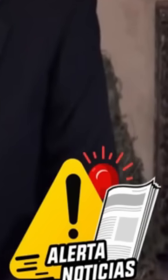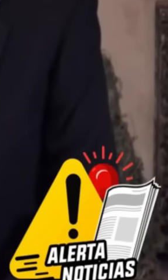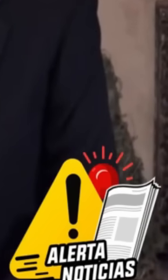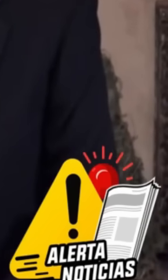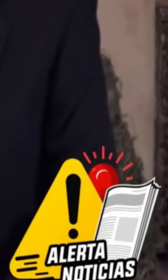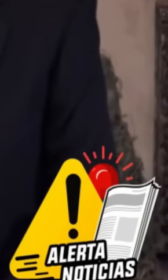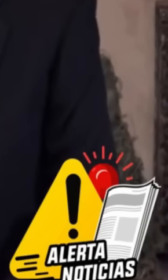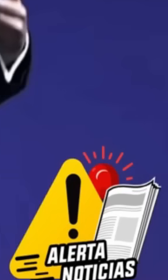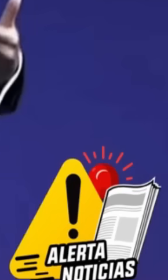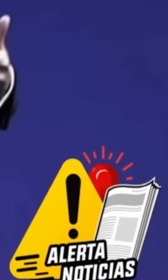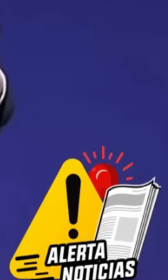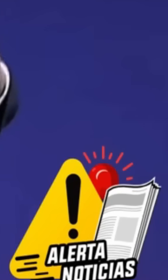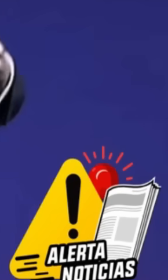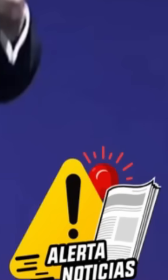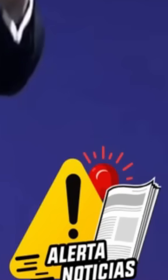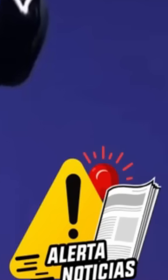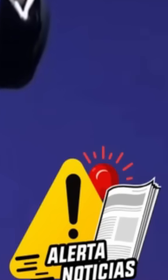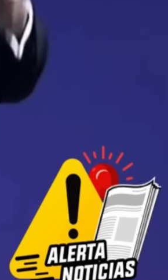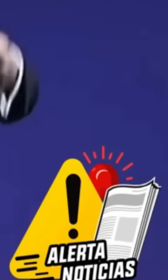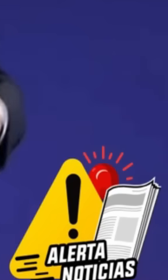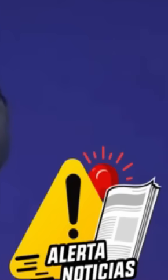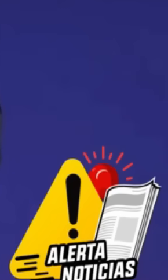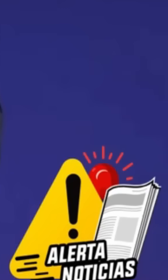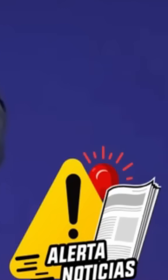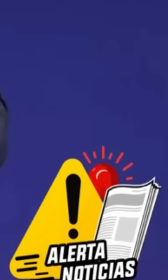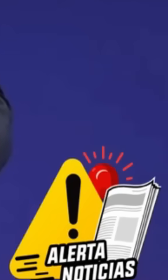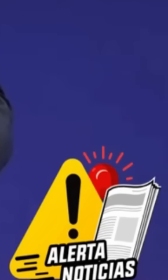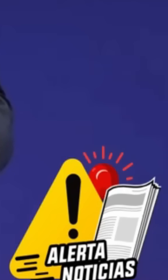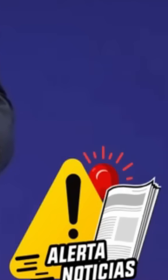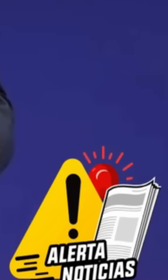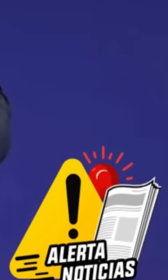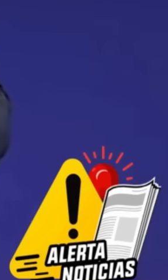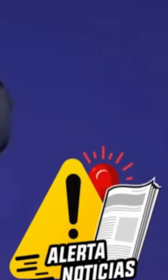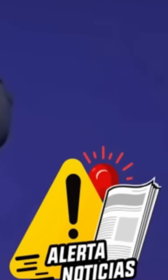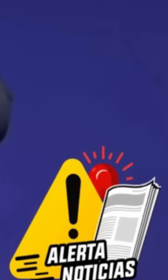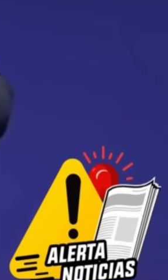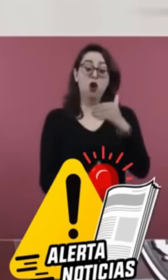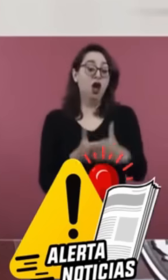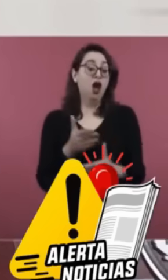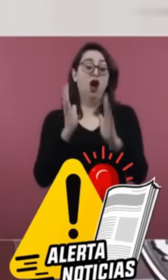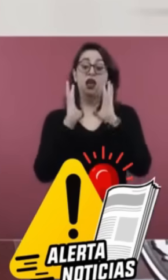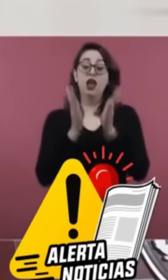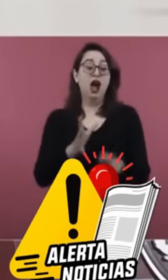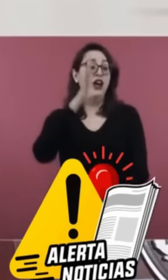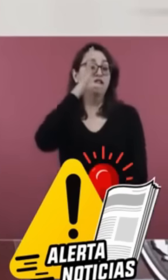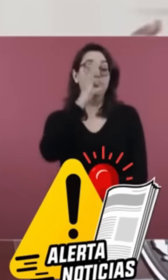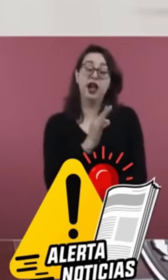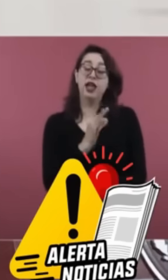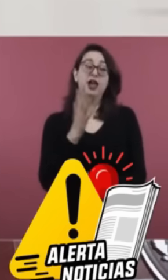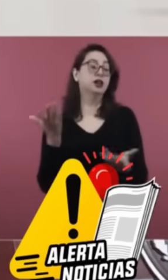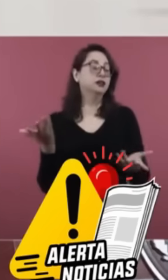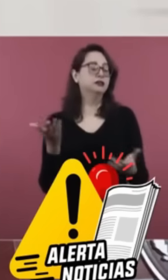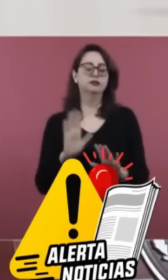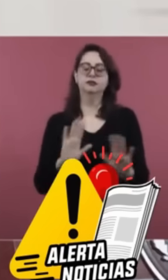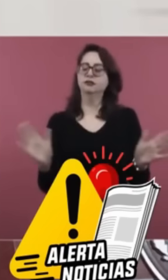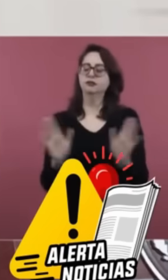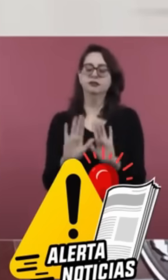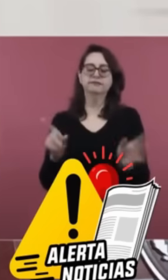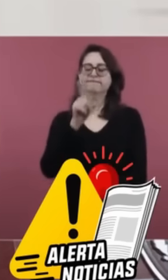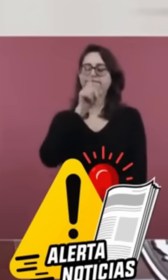que este hombre debe sobre los impuestos. De esta manera, el presidente López Obrador exhibía